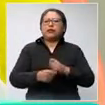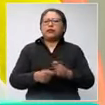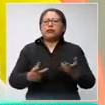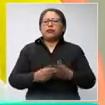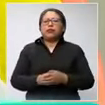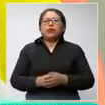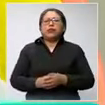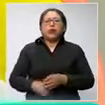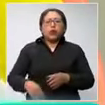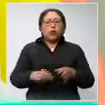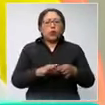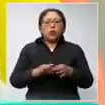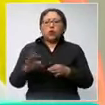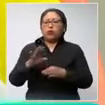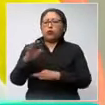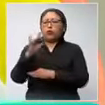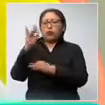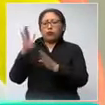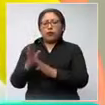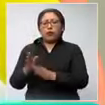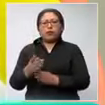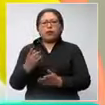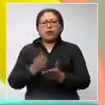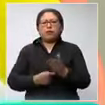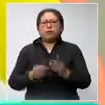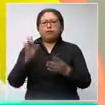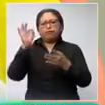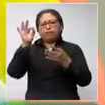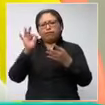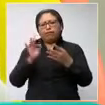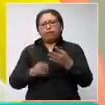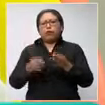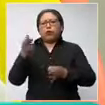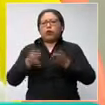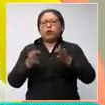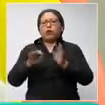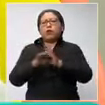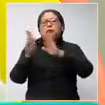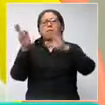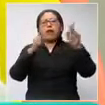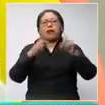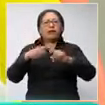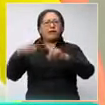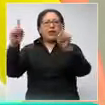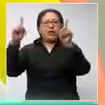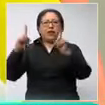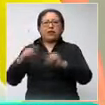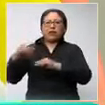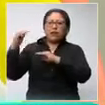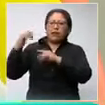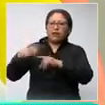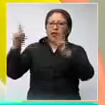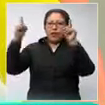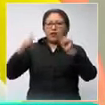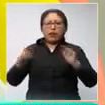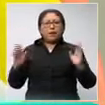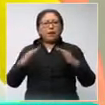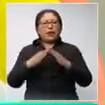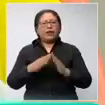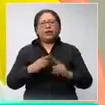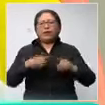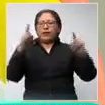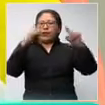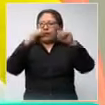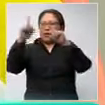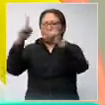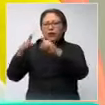en unidad de los bolivianos tomando en cuenta las particularidades. La justicia de paz no es completamente diferente a la de Santa Cruz o a la de La Paz. Permítanos